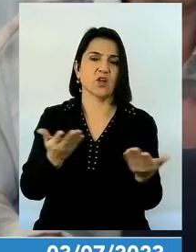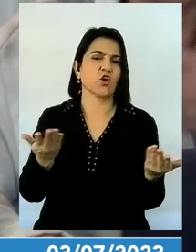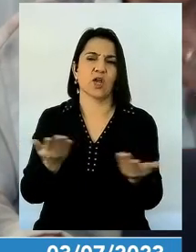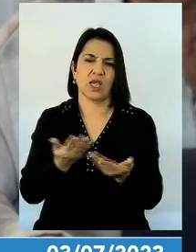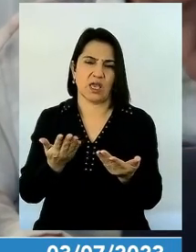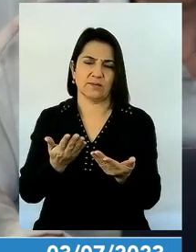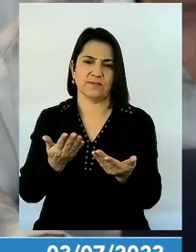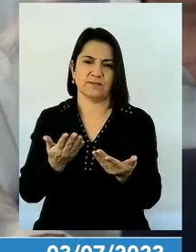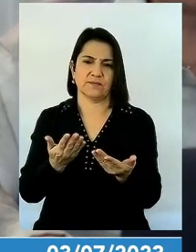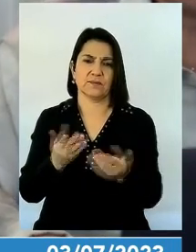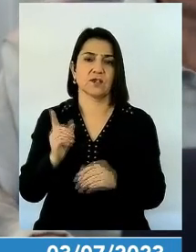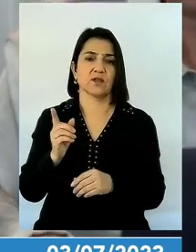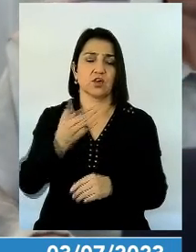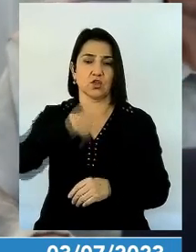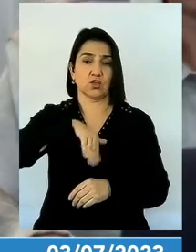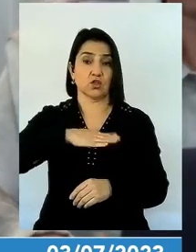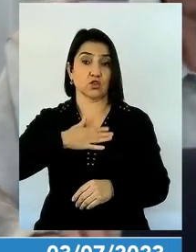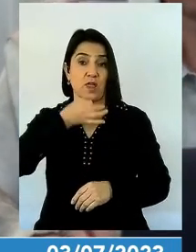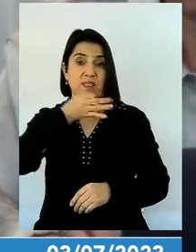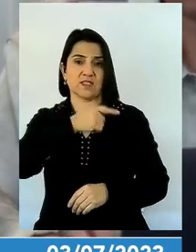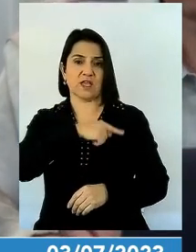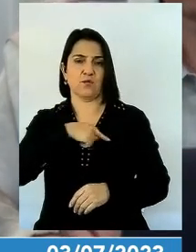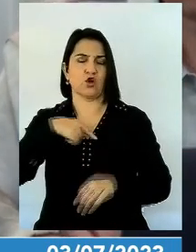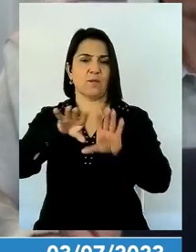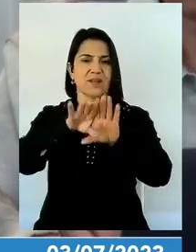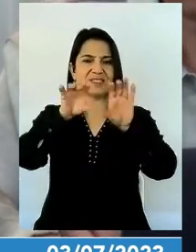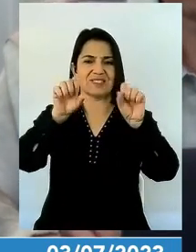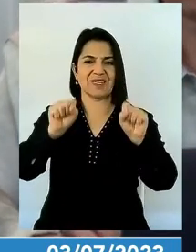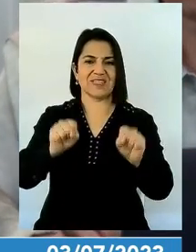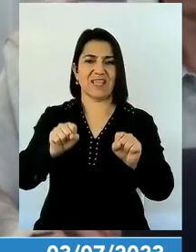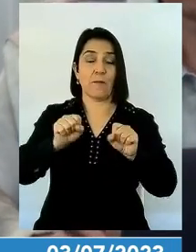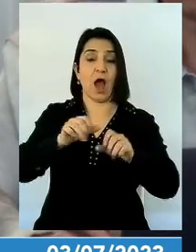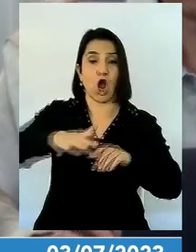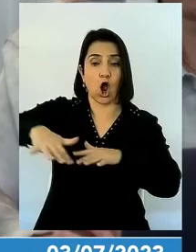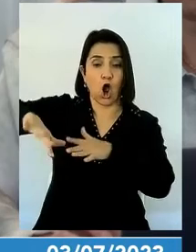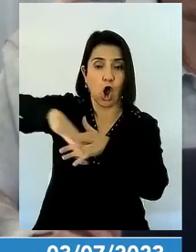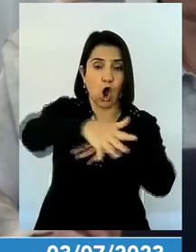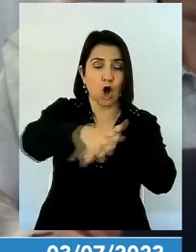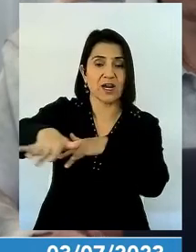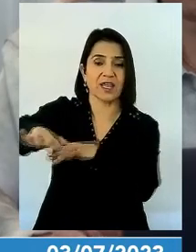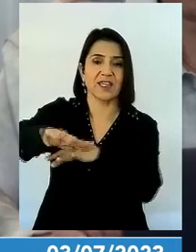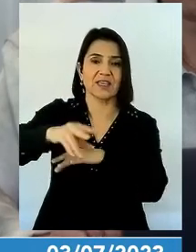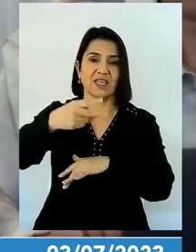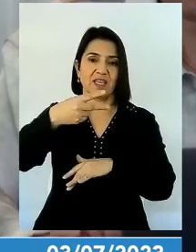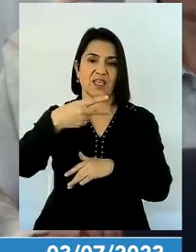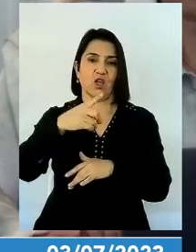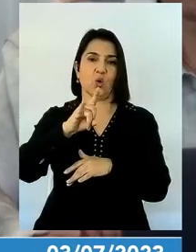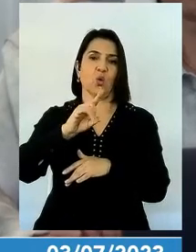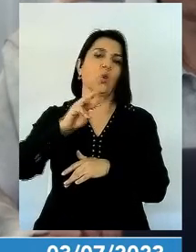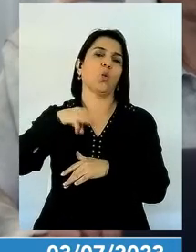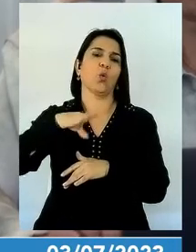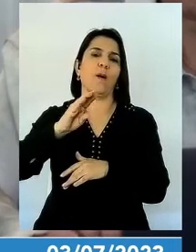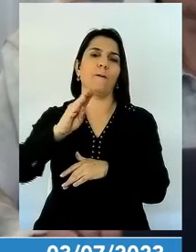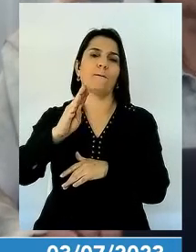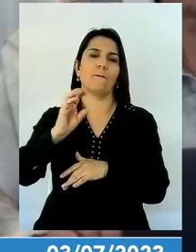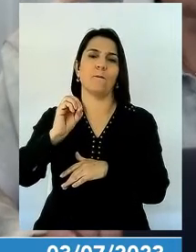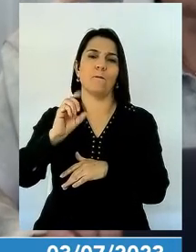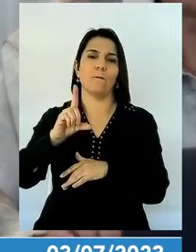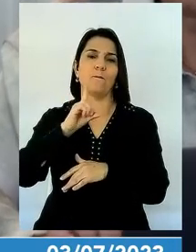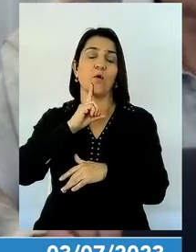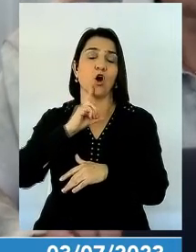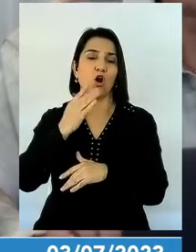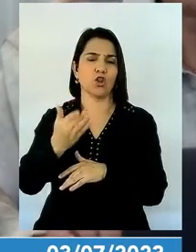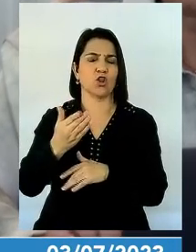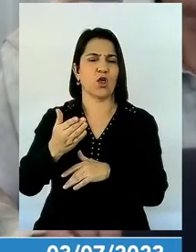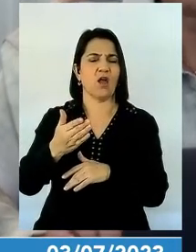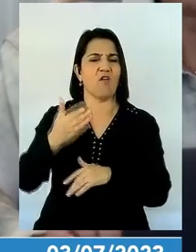lo llamamos el sistema de la corriente de Humboldt, muy conocido a nivel mundial, en donde es uno de los más reconocidos por tener la mayor